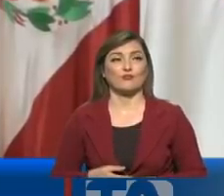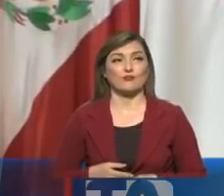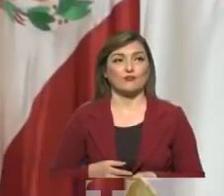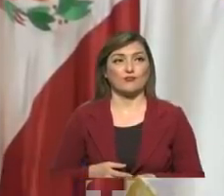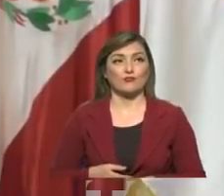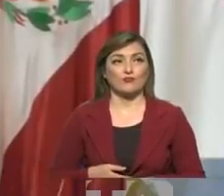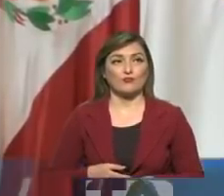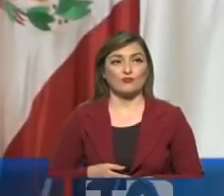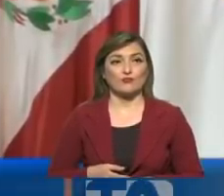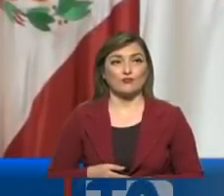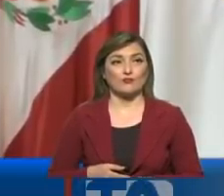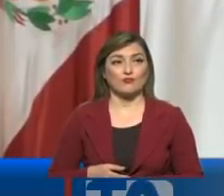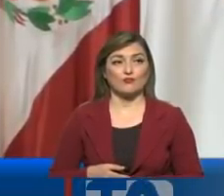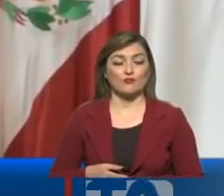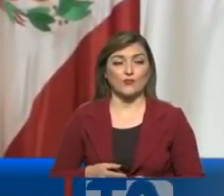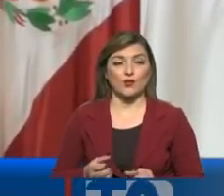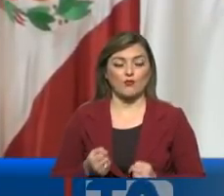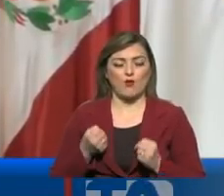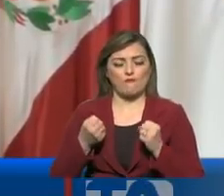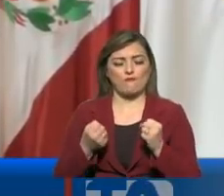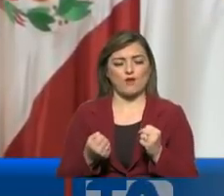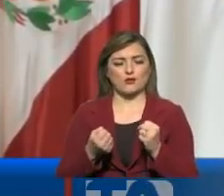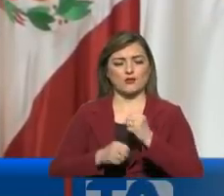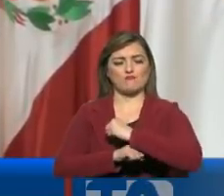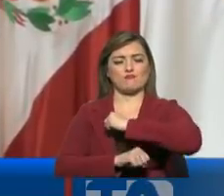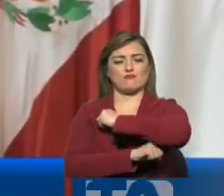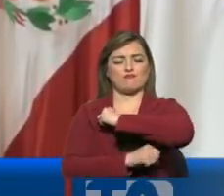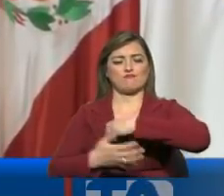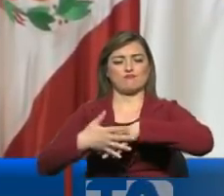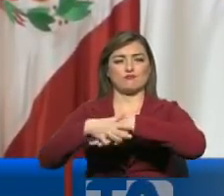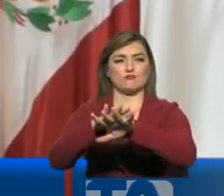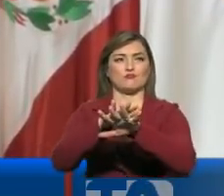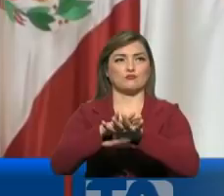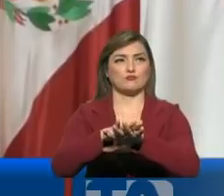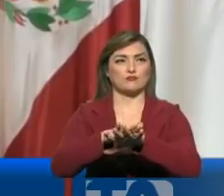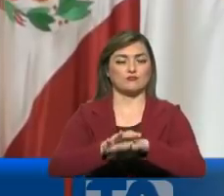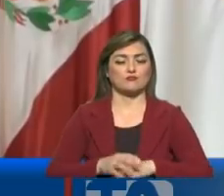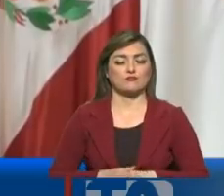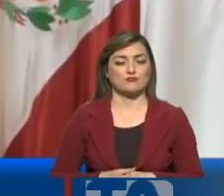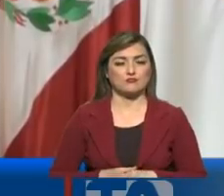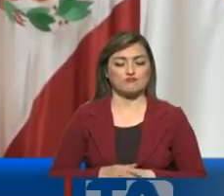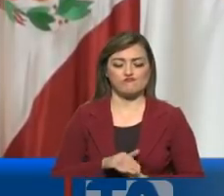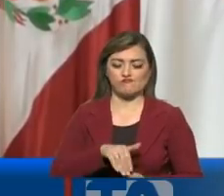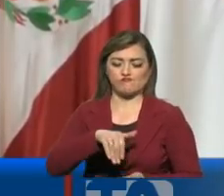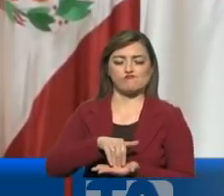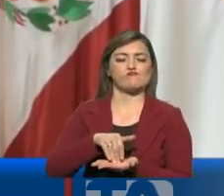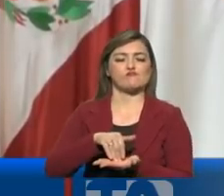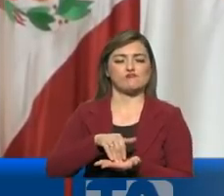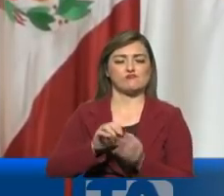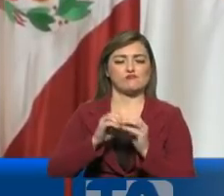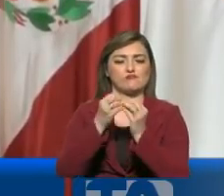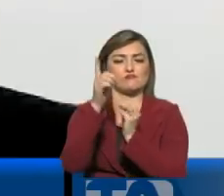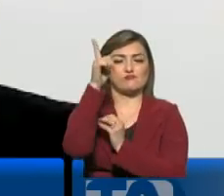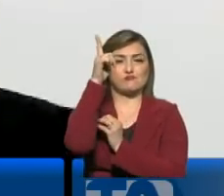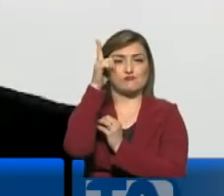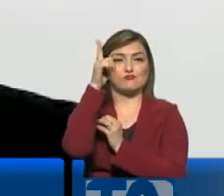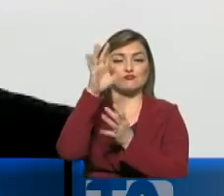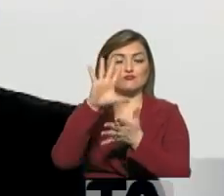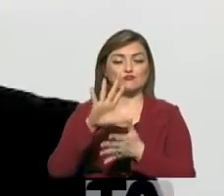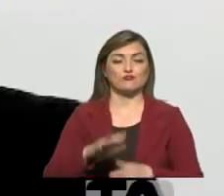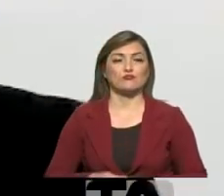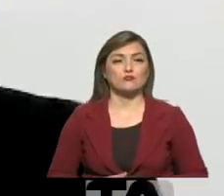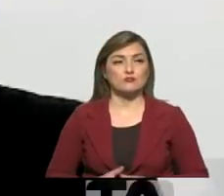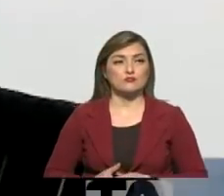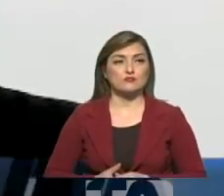Facilitará muchos más nexos, hará más fuerte nuestra integración y, por supuesto, más sólido nuestro organismo como el líder en el continente. Va a